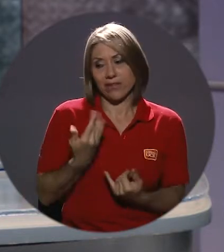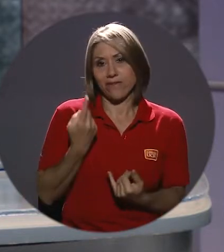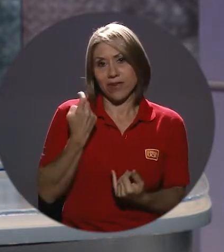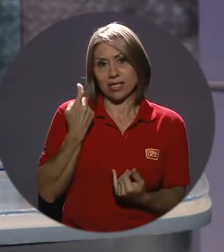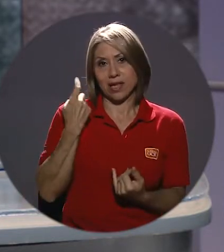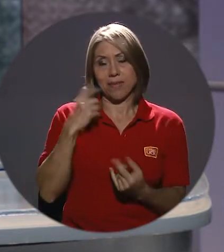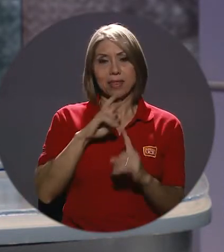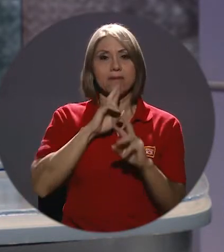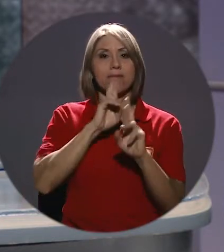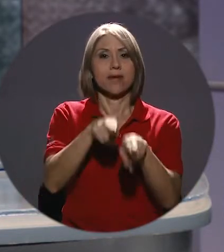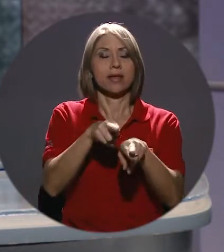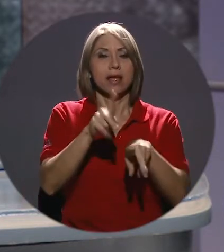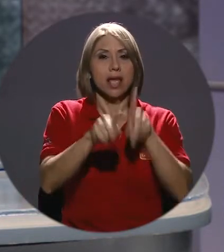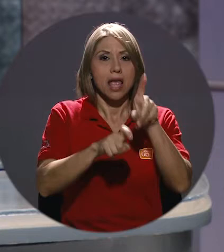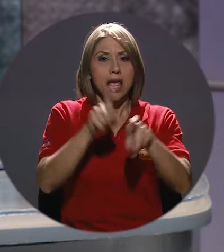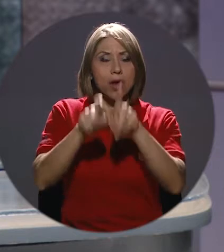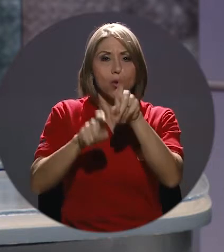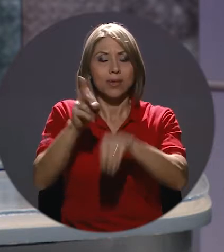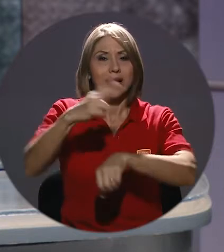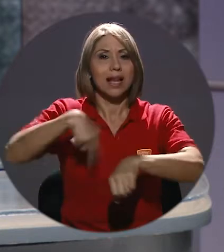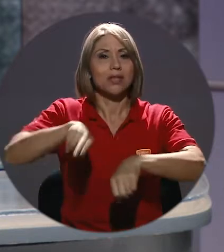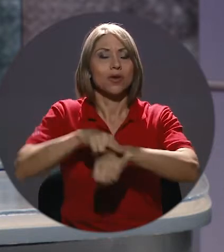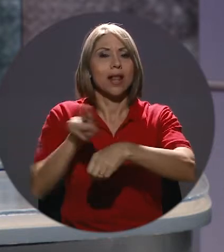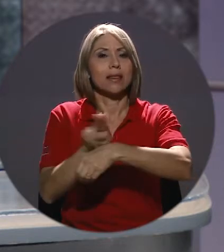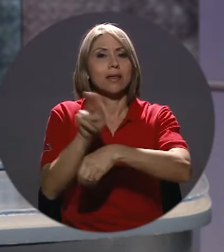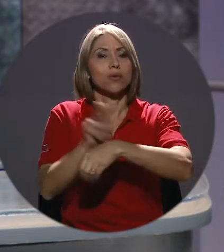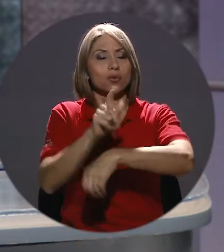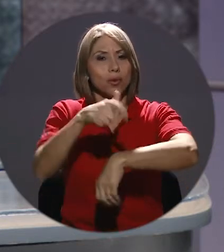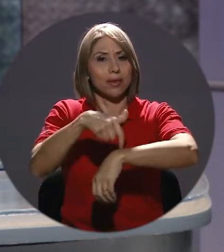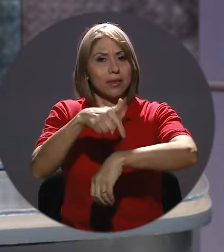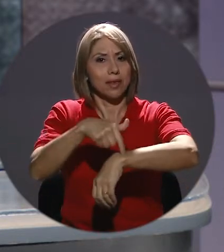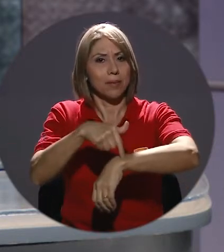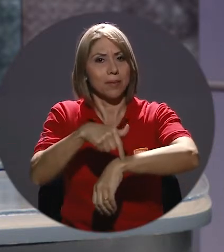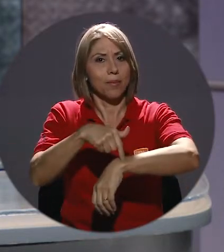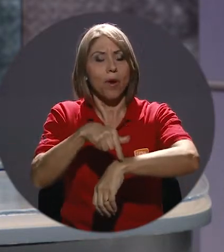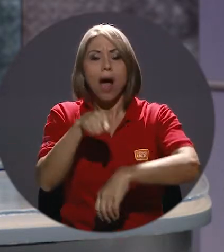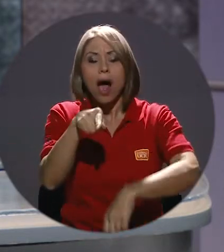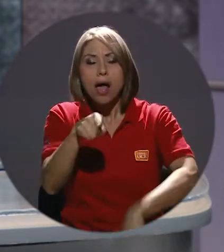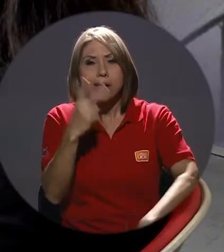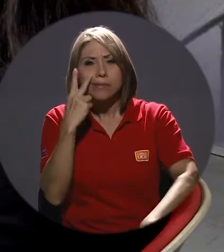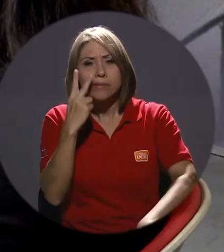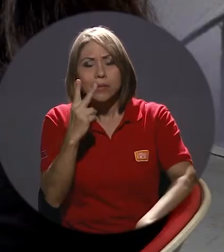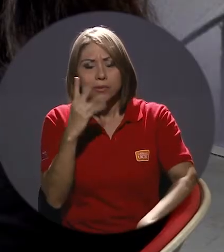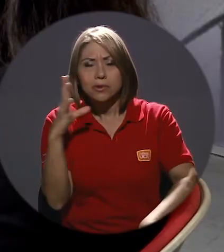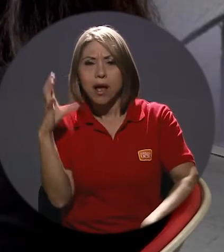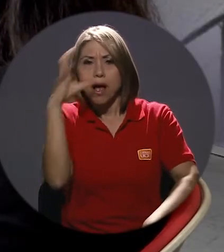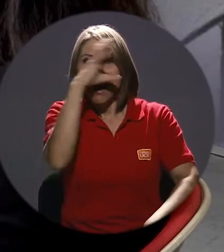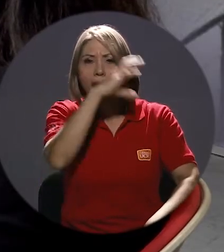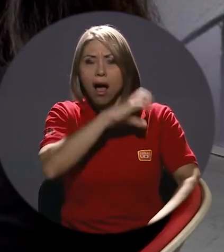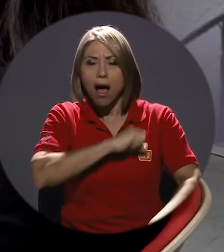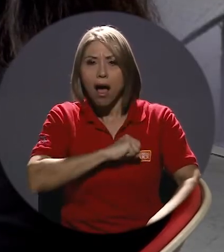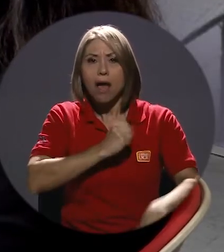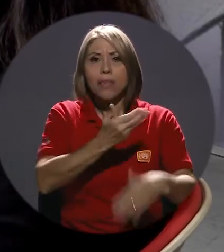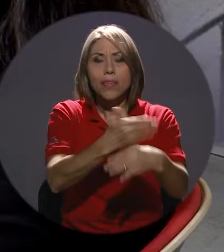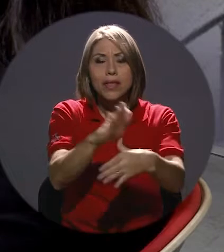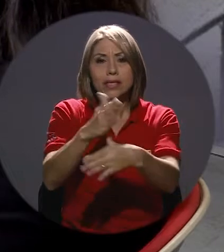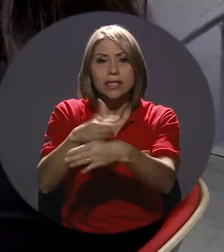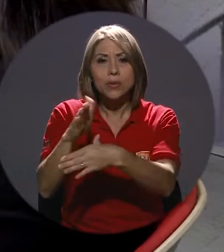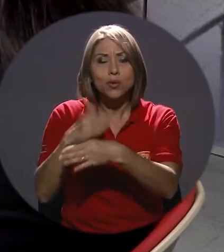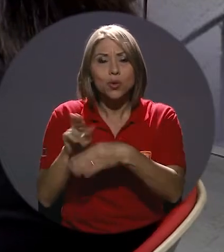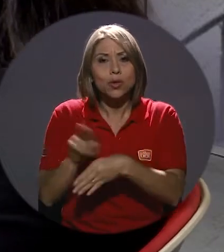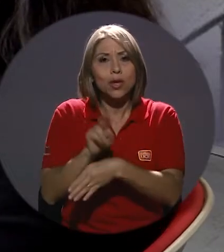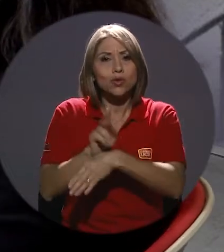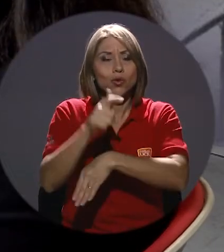recientemente los resultados de la encuesta nacional de uso del tiempo nos dicen justamente que hay una desigualdad en la distribución